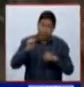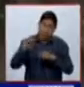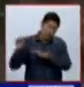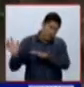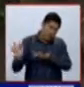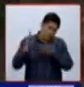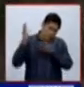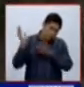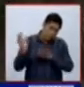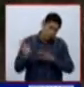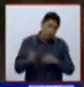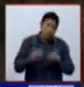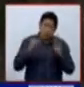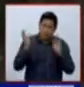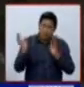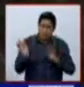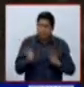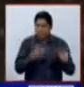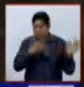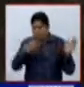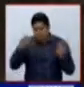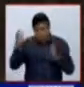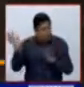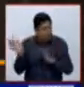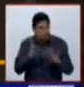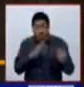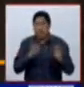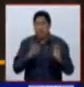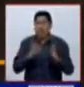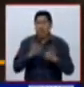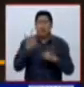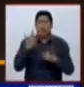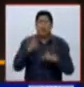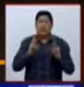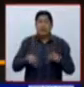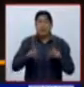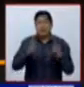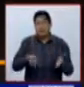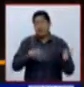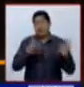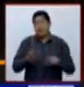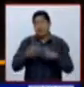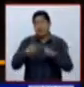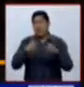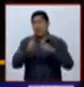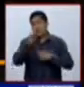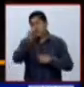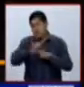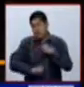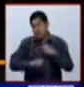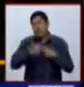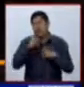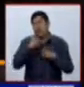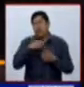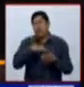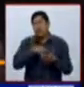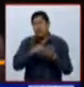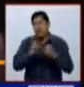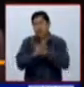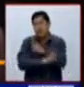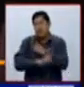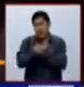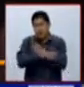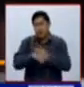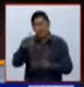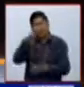ha debilitado como ciclón de categoría 2, dejando 3 personas fallecidas y varios heridos. Según el Centro Nacional de Huracanes,